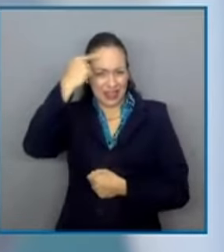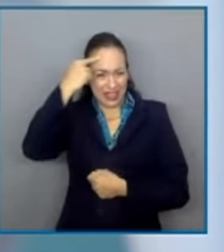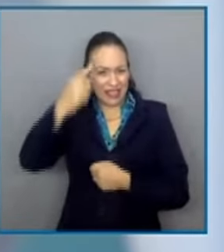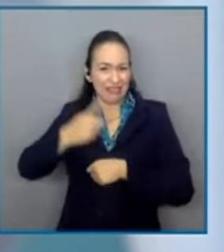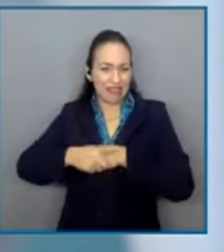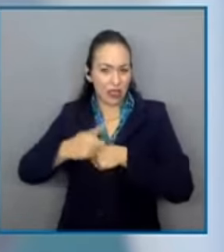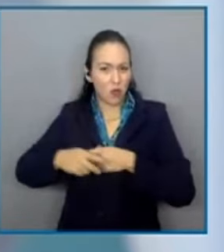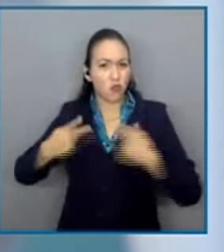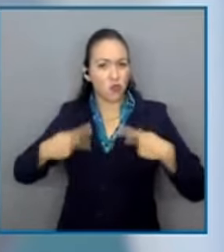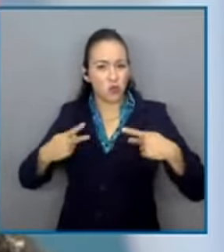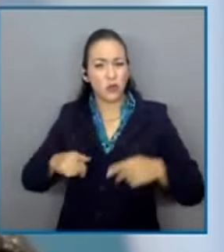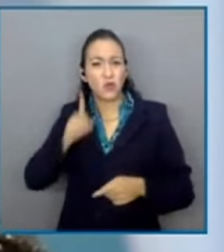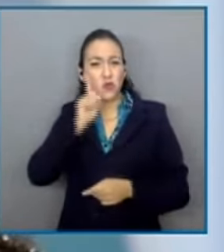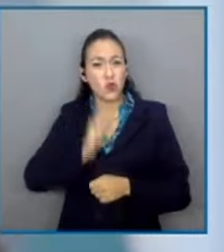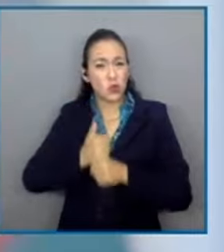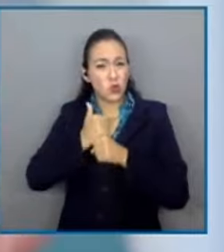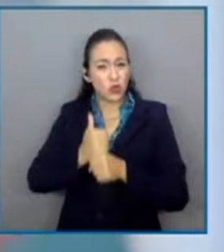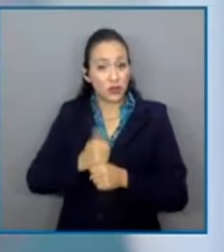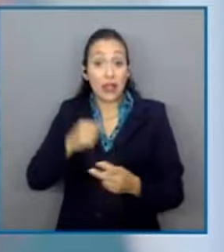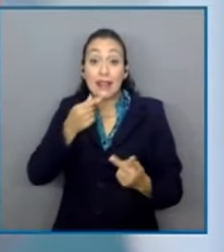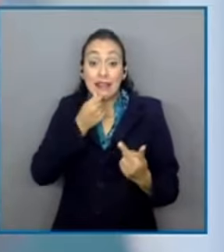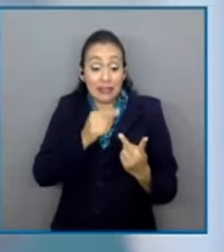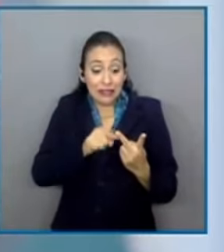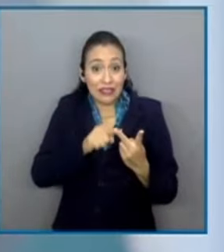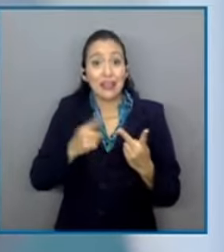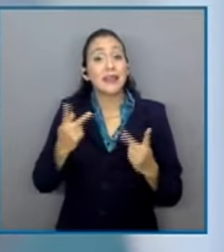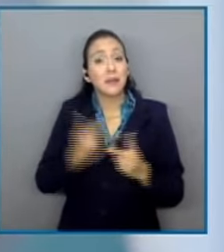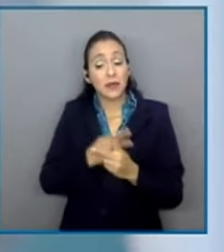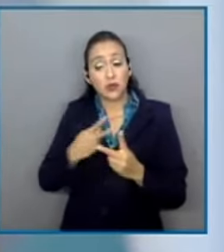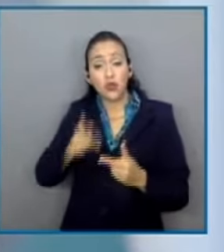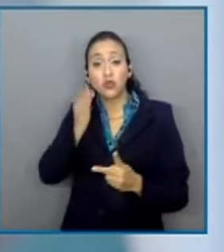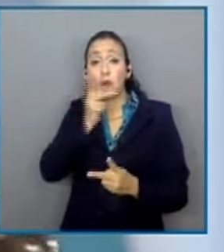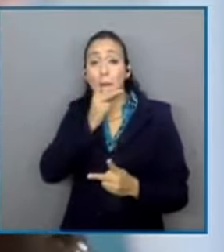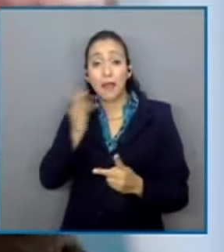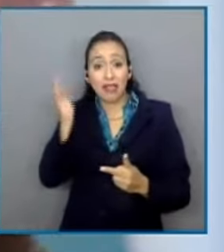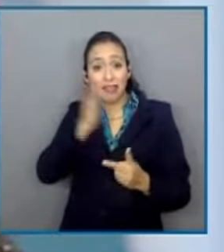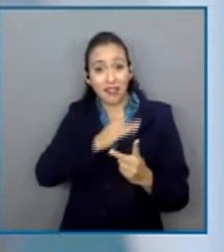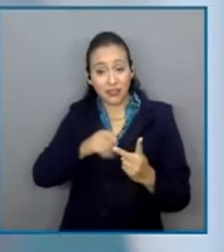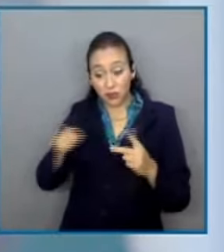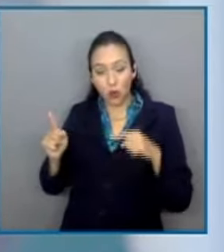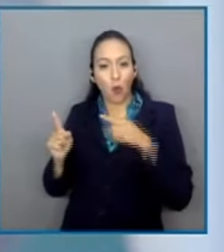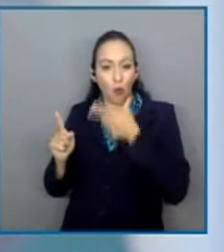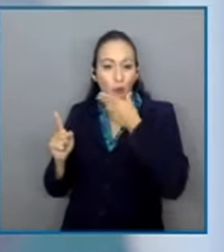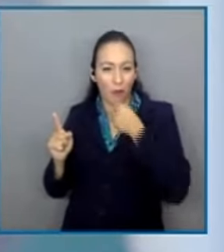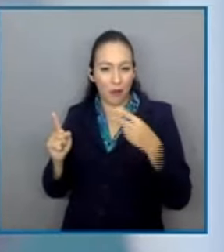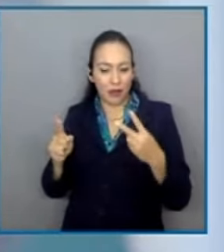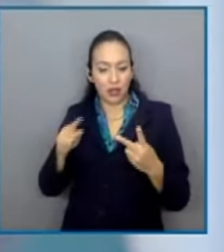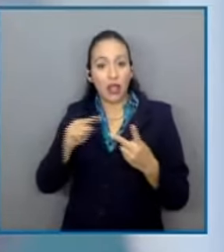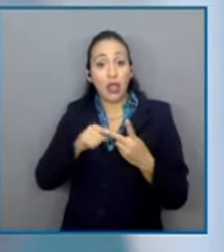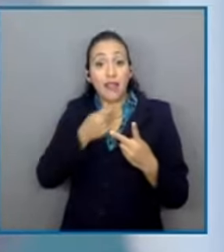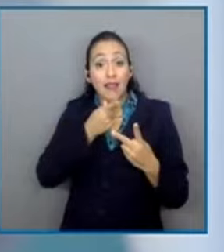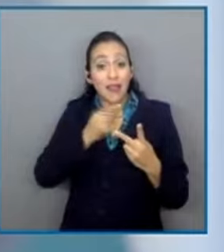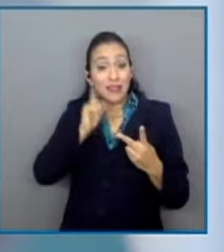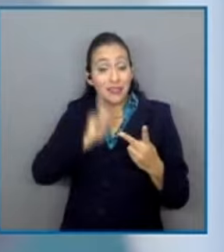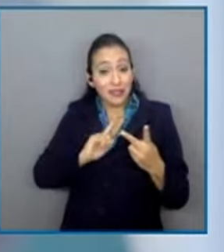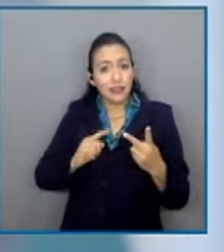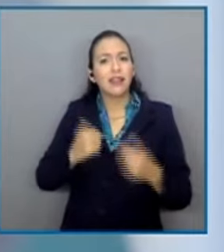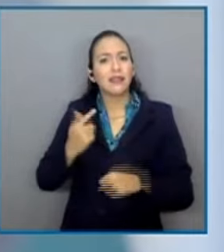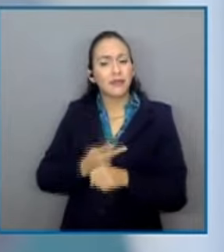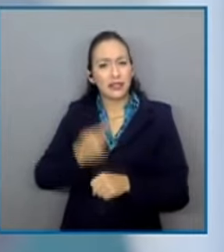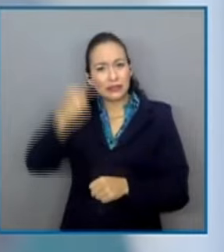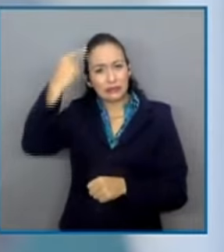padrastro. ¿Y qué pasa con estas personas que estamos inmersas en un círculo de violencia? Que se